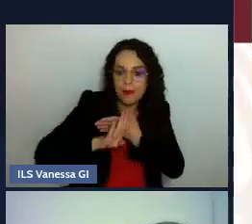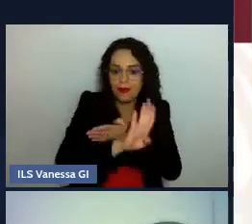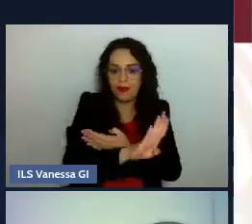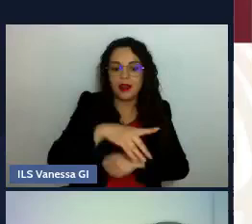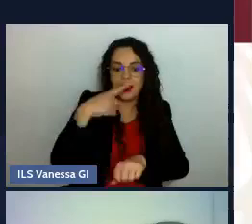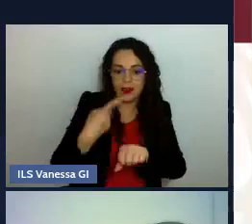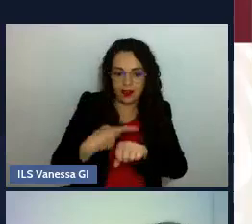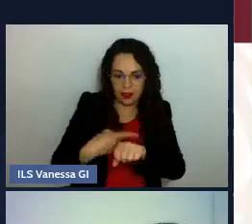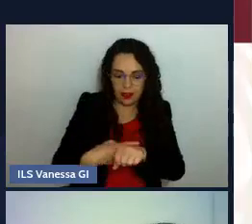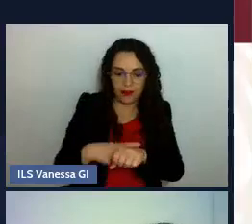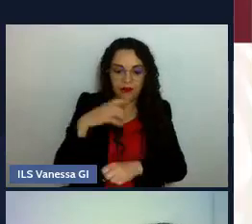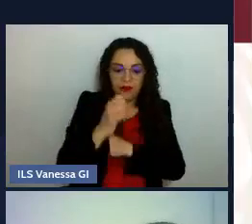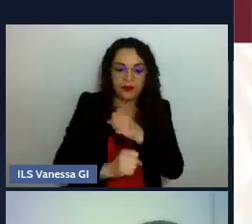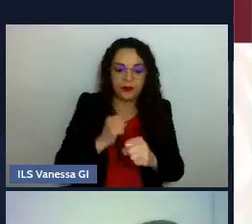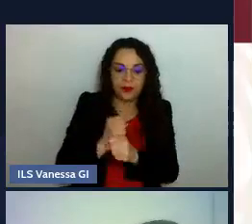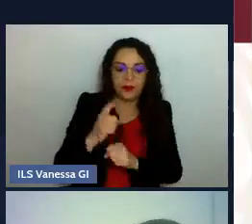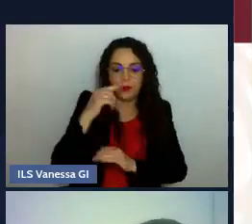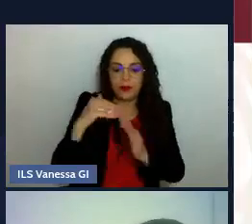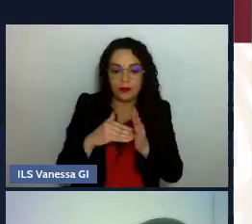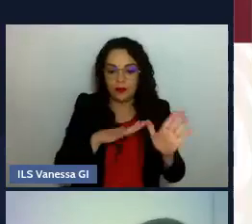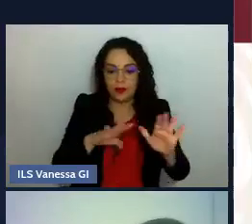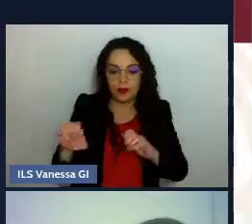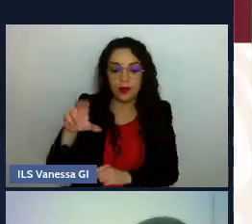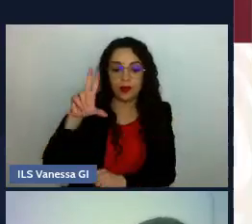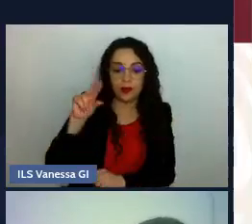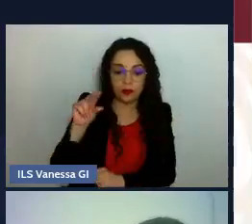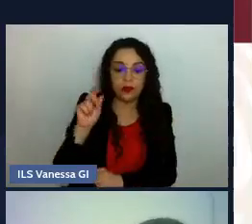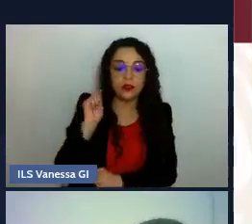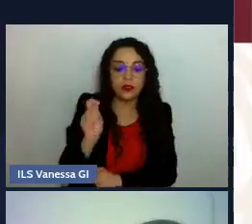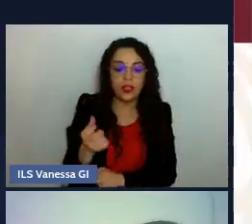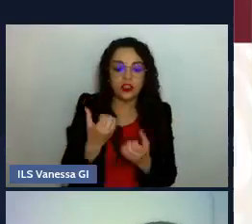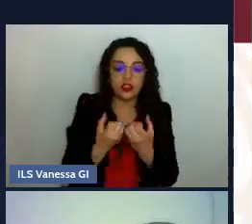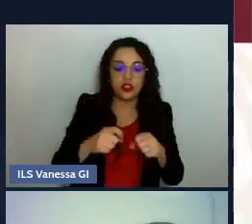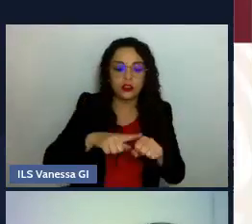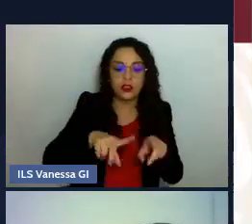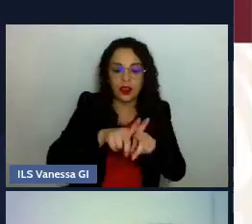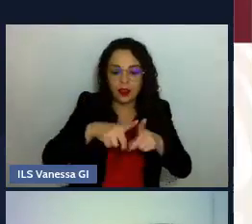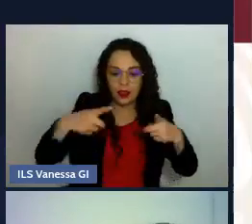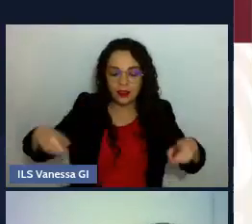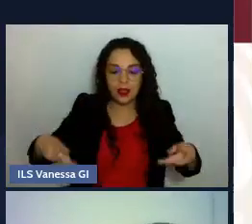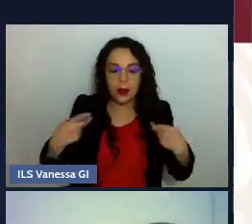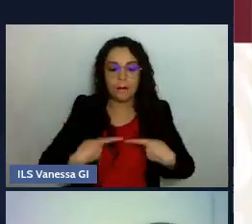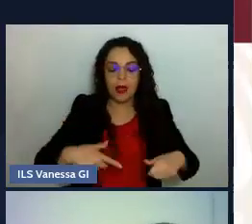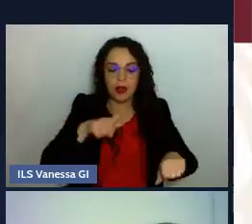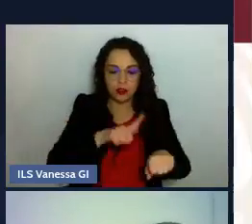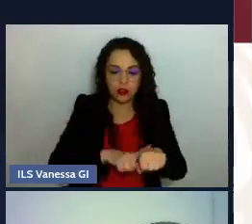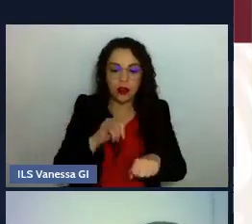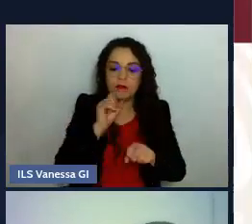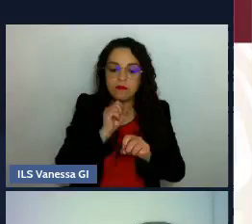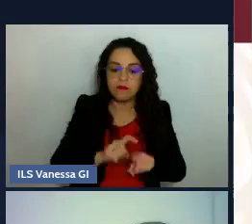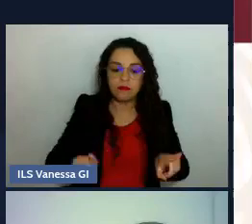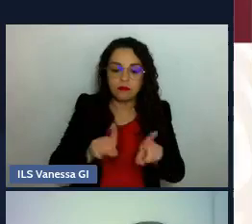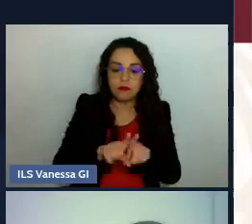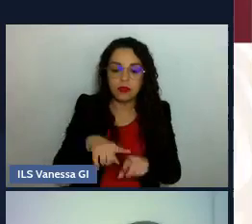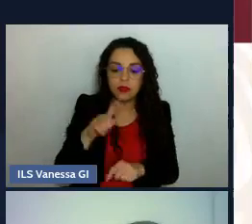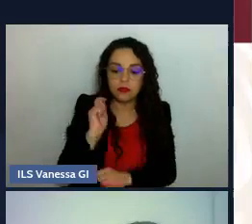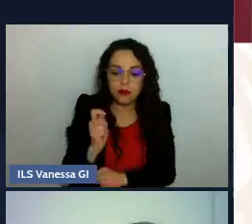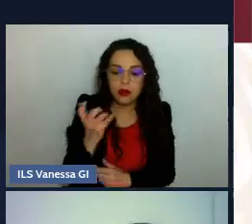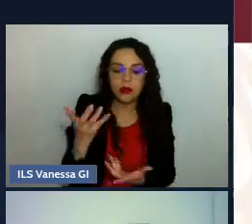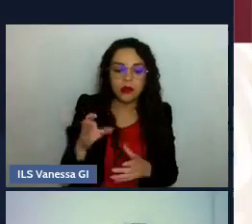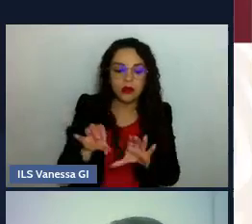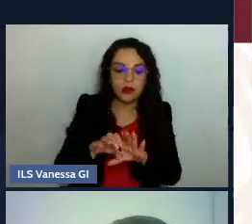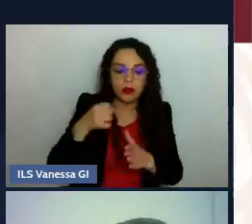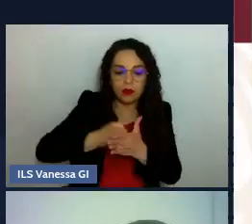los años 80 se habla de desarrollo social y personal y asimismo se empieza a hacer mucho énfasis en la